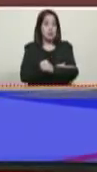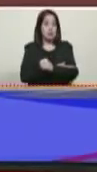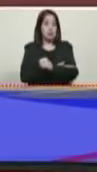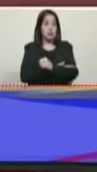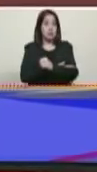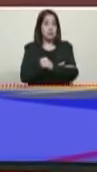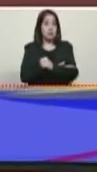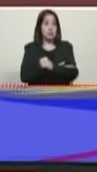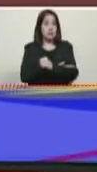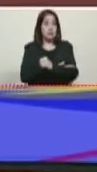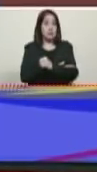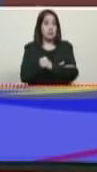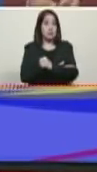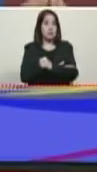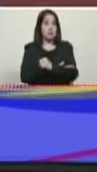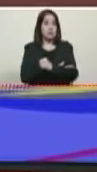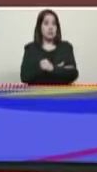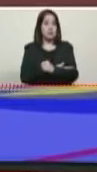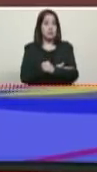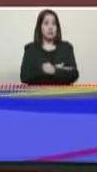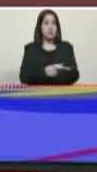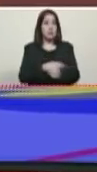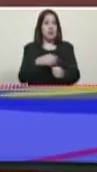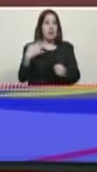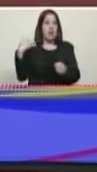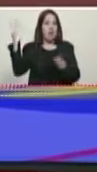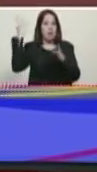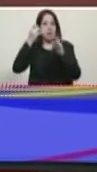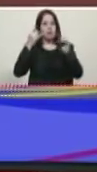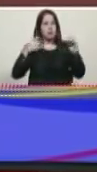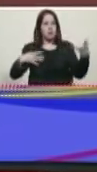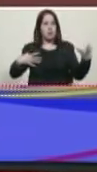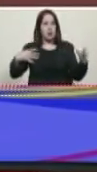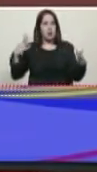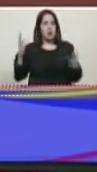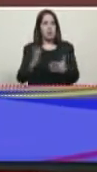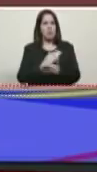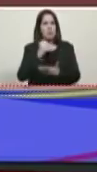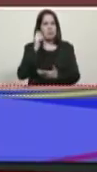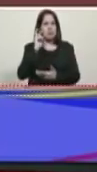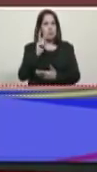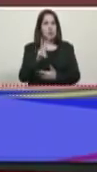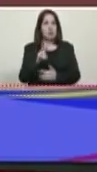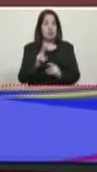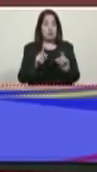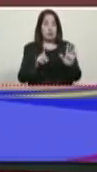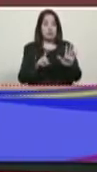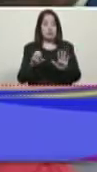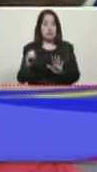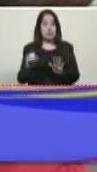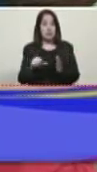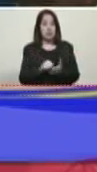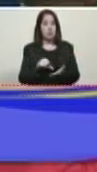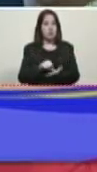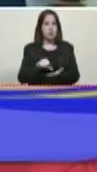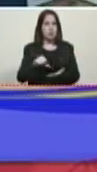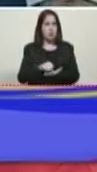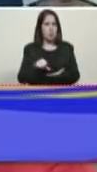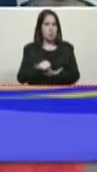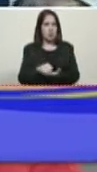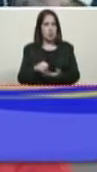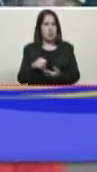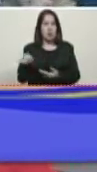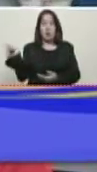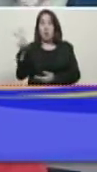en puerto ayacucho estas son las 60 ciudades del arranque de la misión venezuela bello